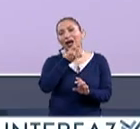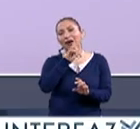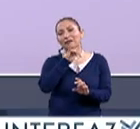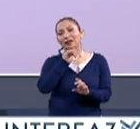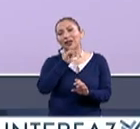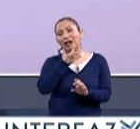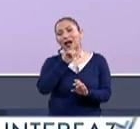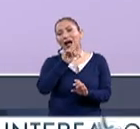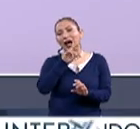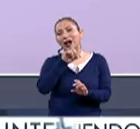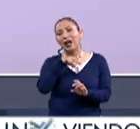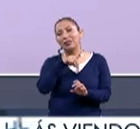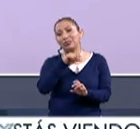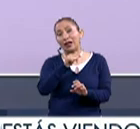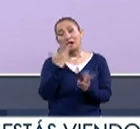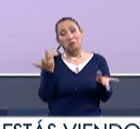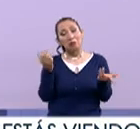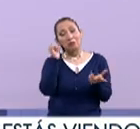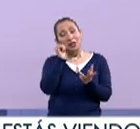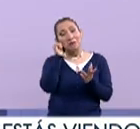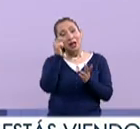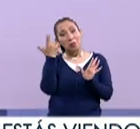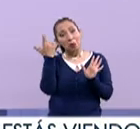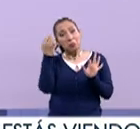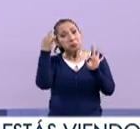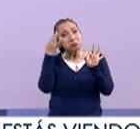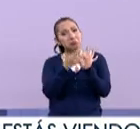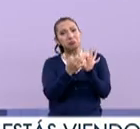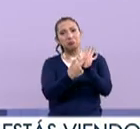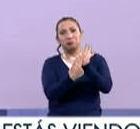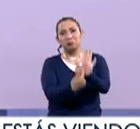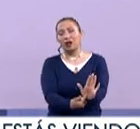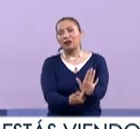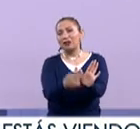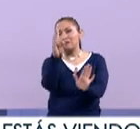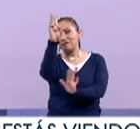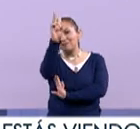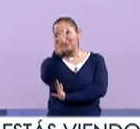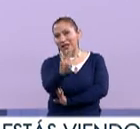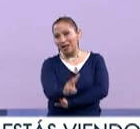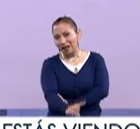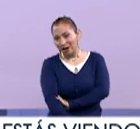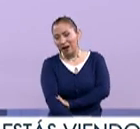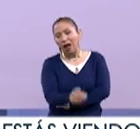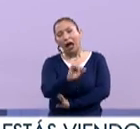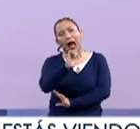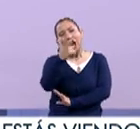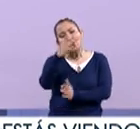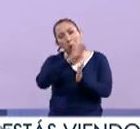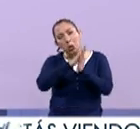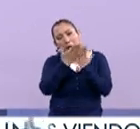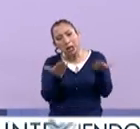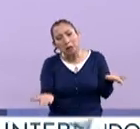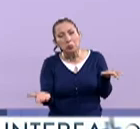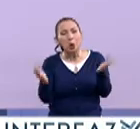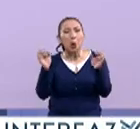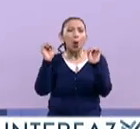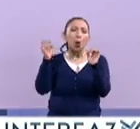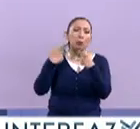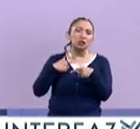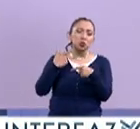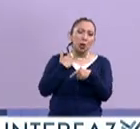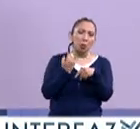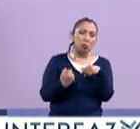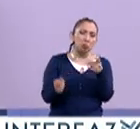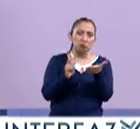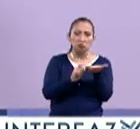Aranda, que como siempre tiene el acierto de presentar cada viernes algún texto, algún escritor